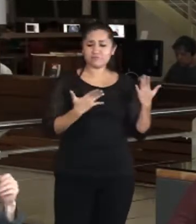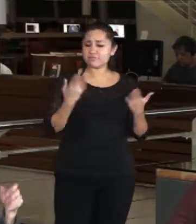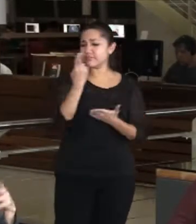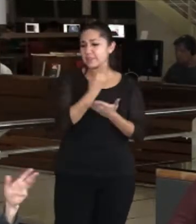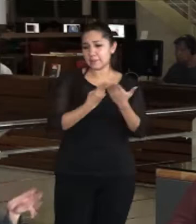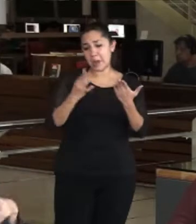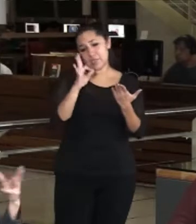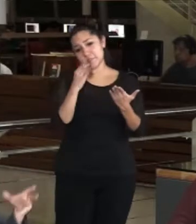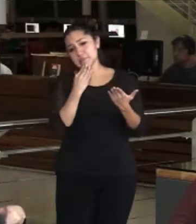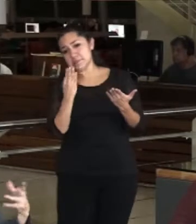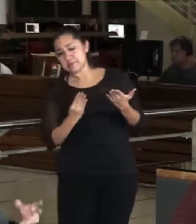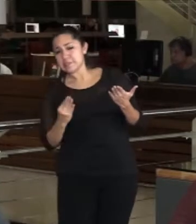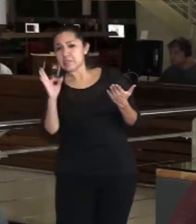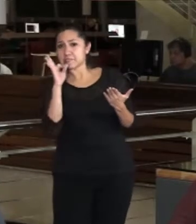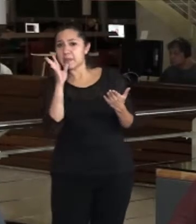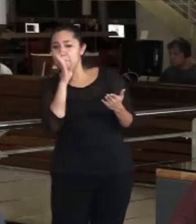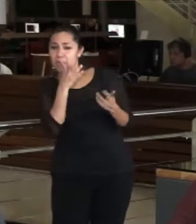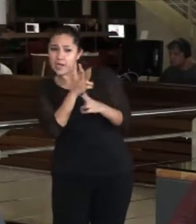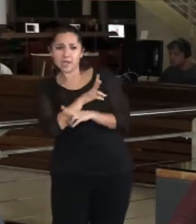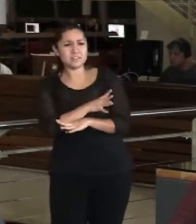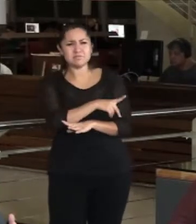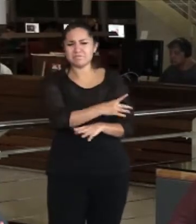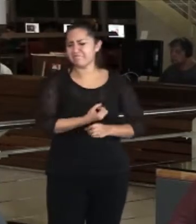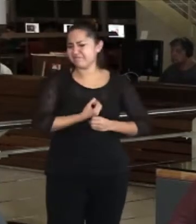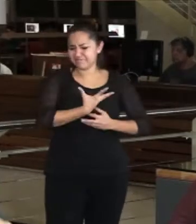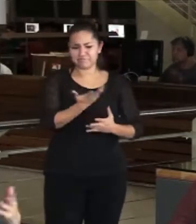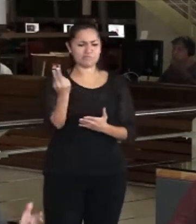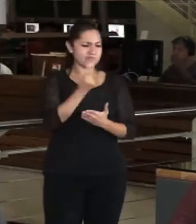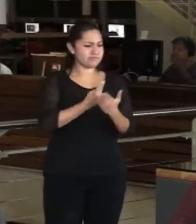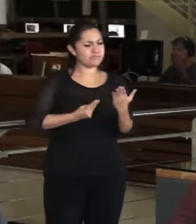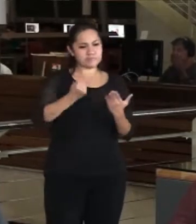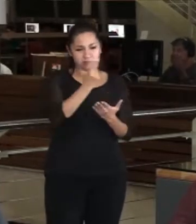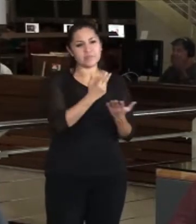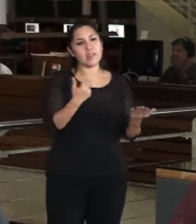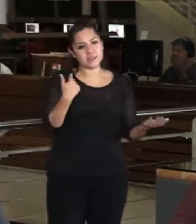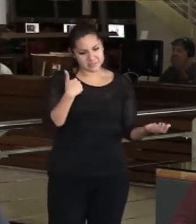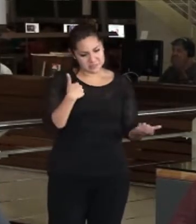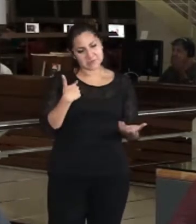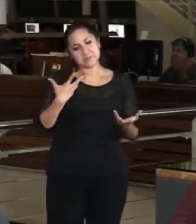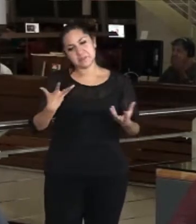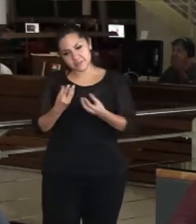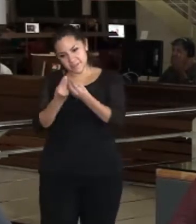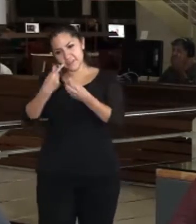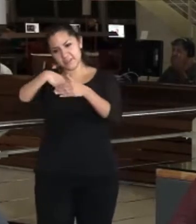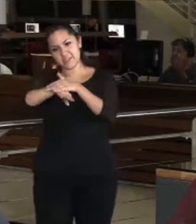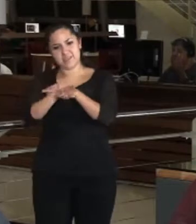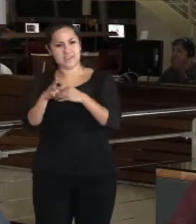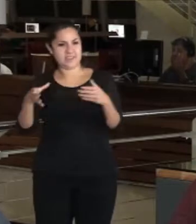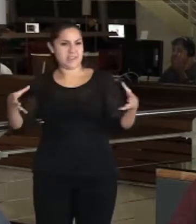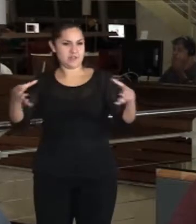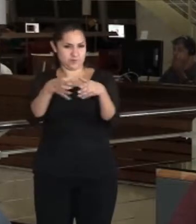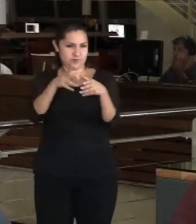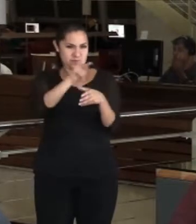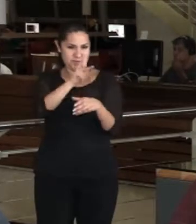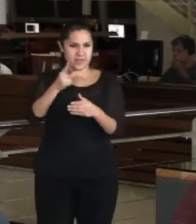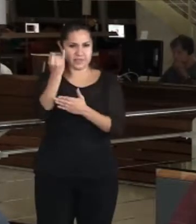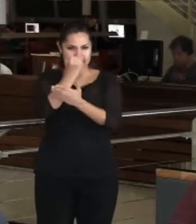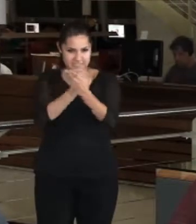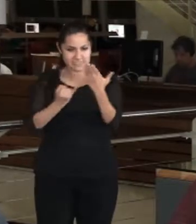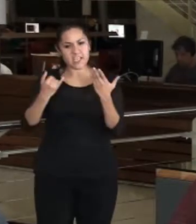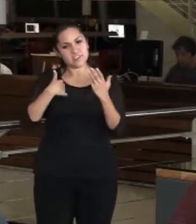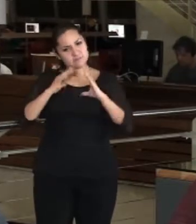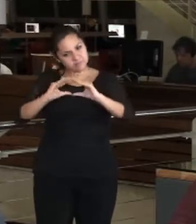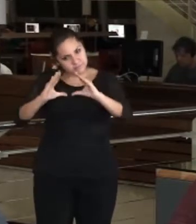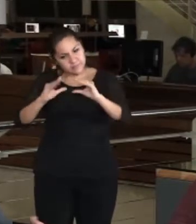basada de simplemente se exprime no y yo ahora por ejemplo empecé a trabajar en un estudio de diseño con chicos con síndrome de